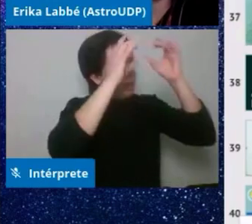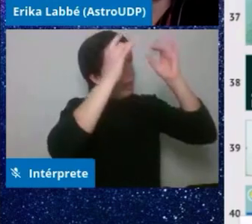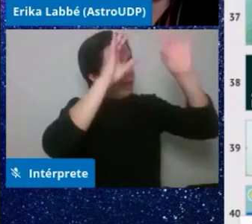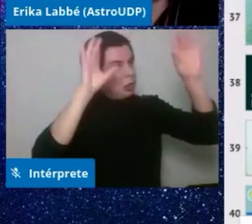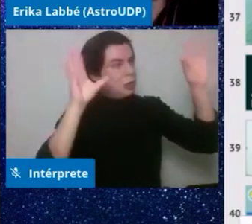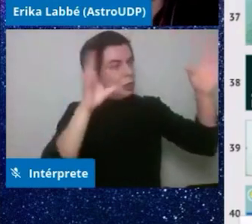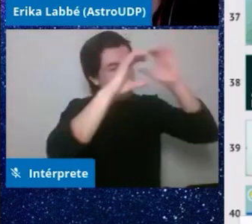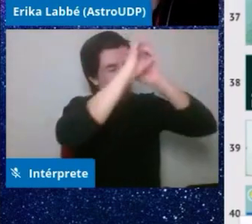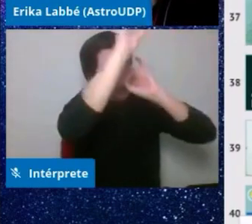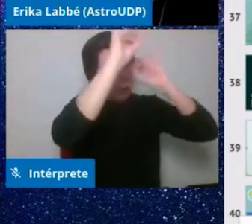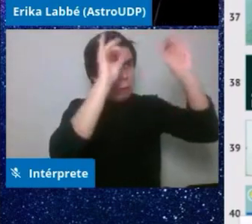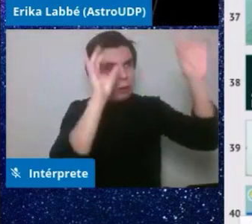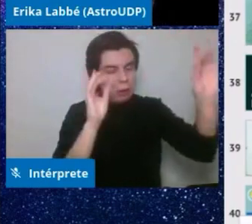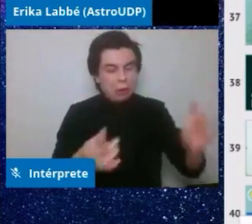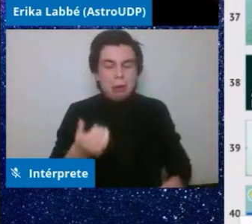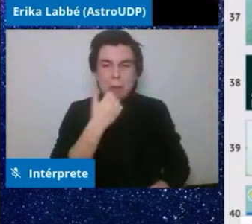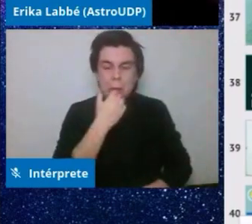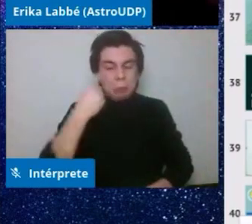realidad. Fue como,